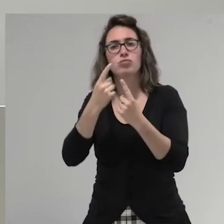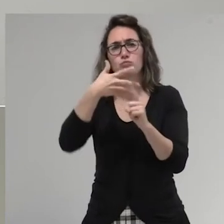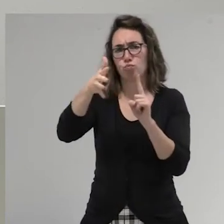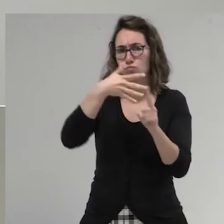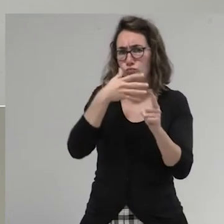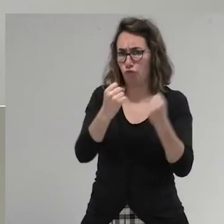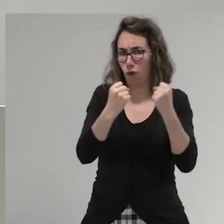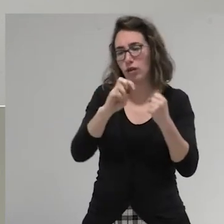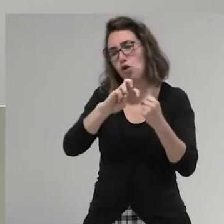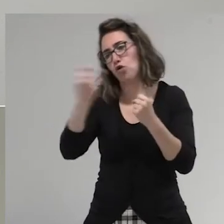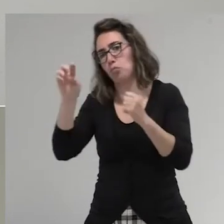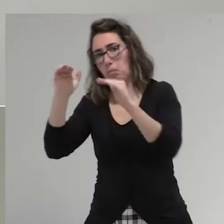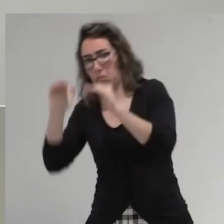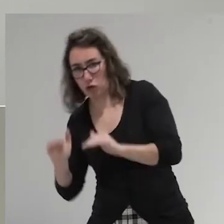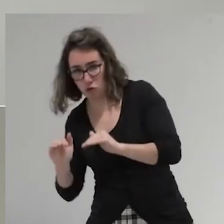¿no?